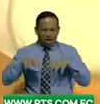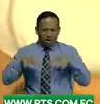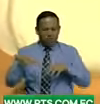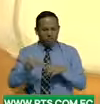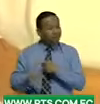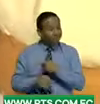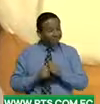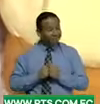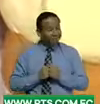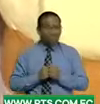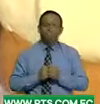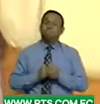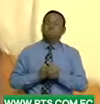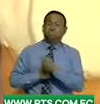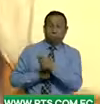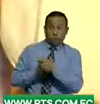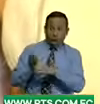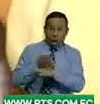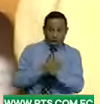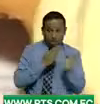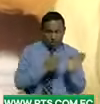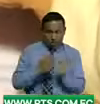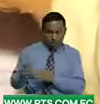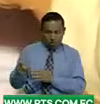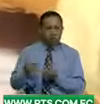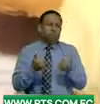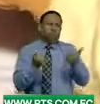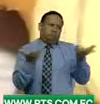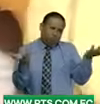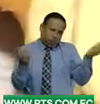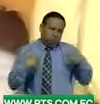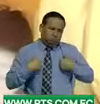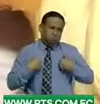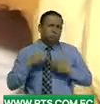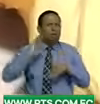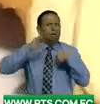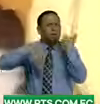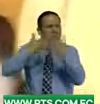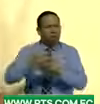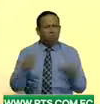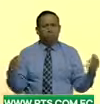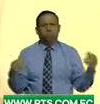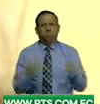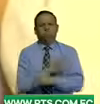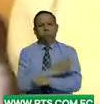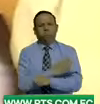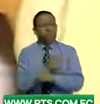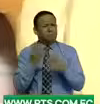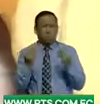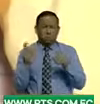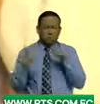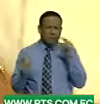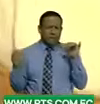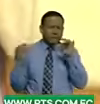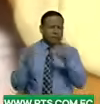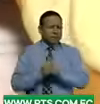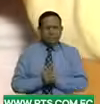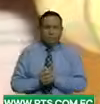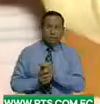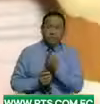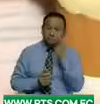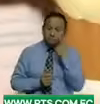Firulay. Listo, bueno, con tiempo en todo caso. Con tiempo, por supuesto. Si no, más tarde es peor. Mire cómo está la gente aquí. Hagamos un